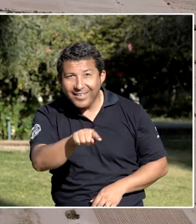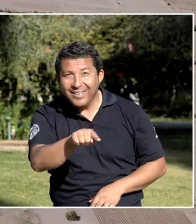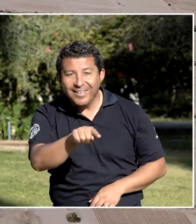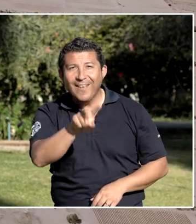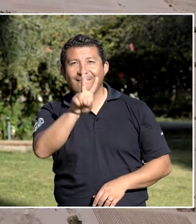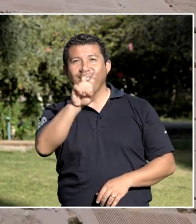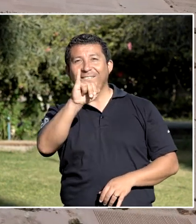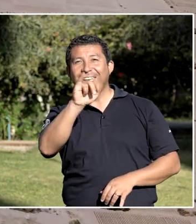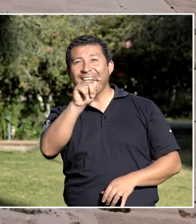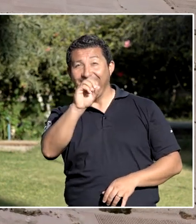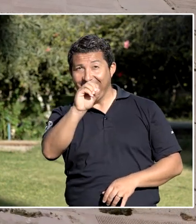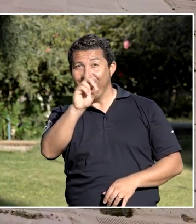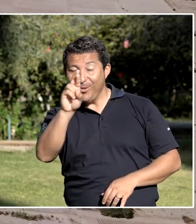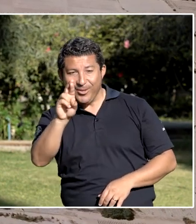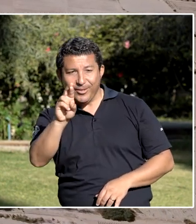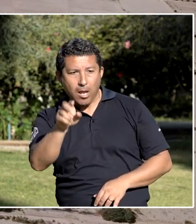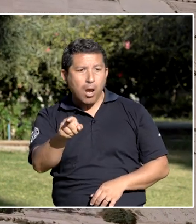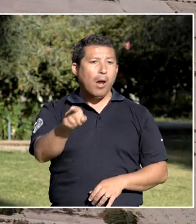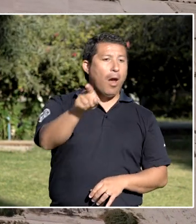vítor